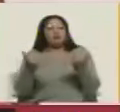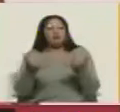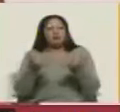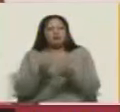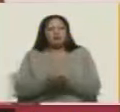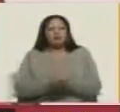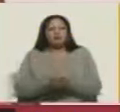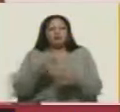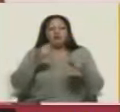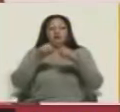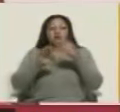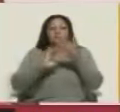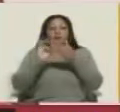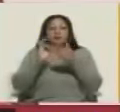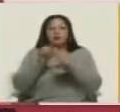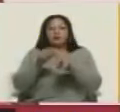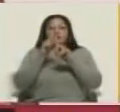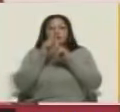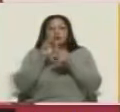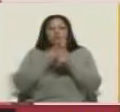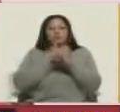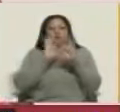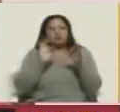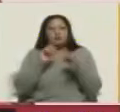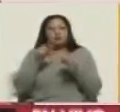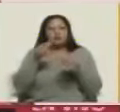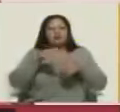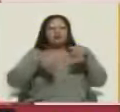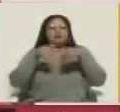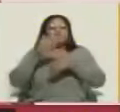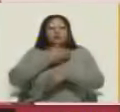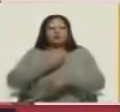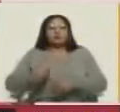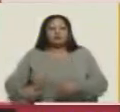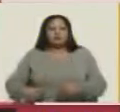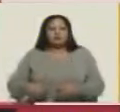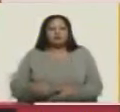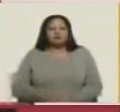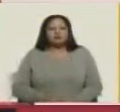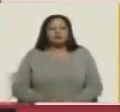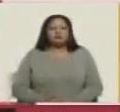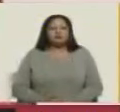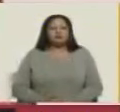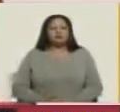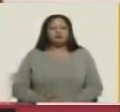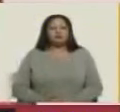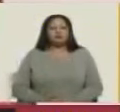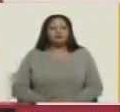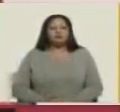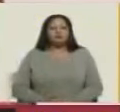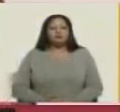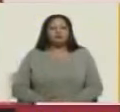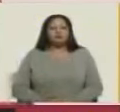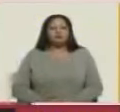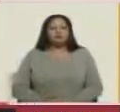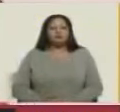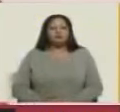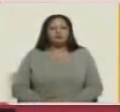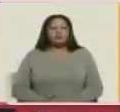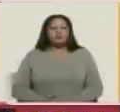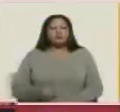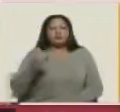vía fundamental para la escogencia de su candidato a una elección presidencial. Hay que